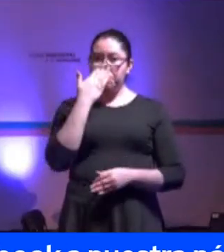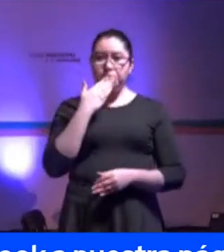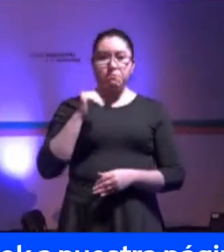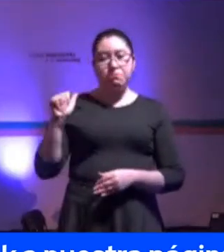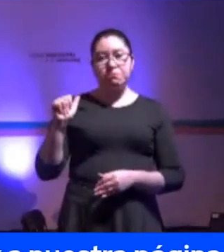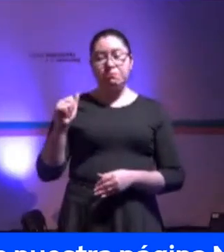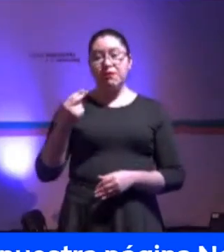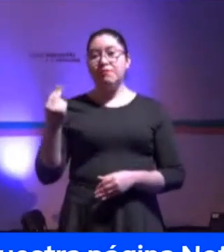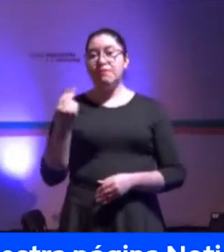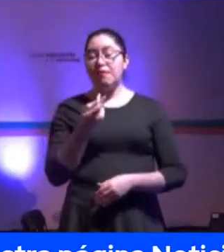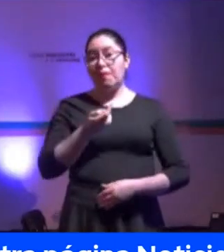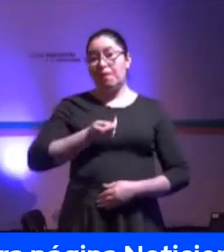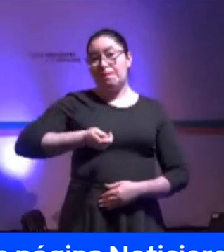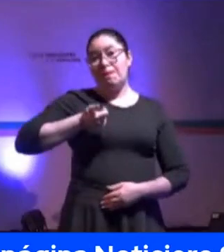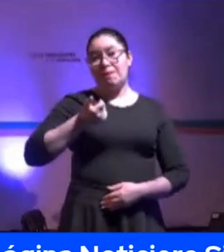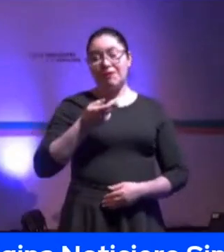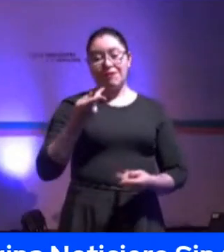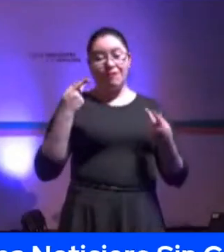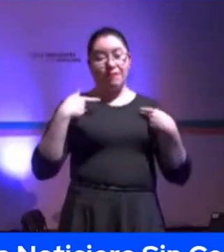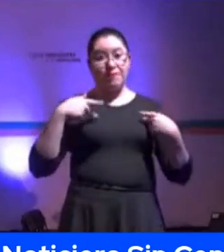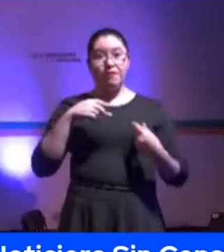tienes que ser una buena persona.